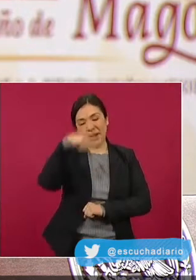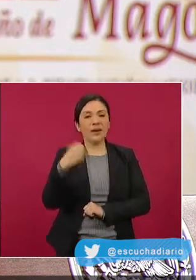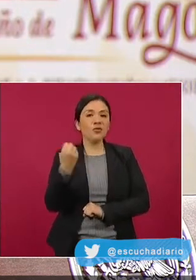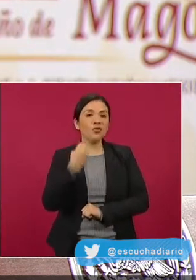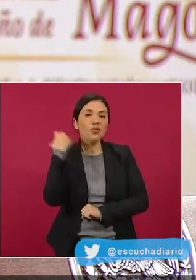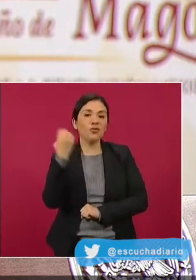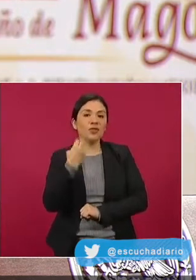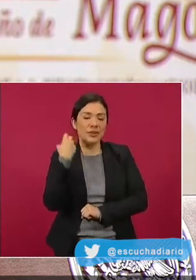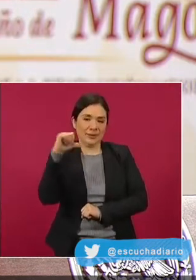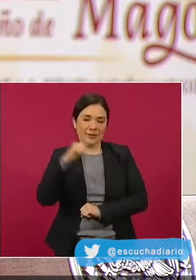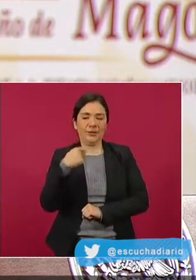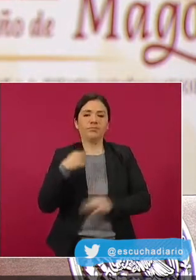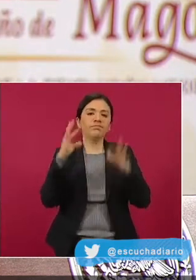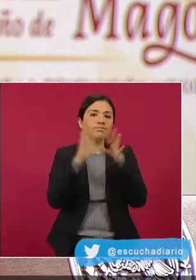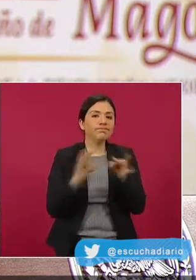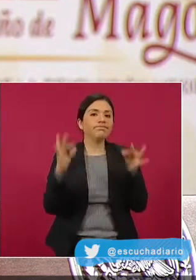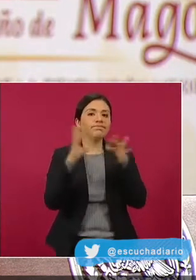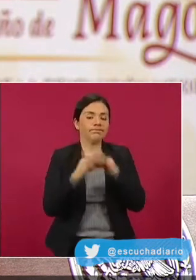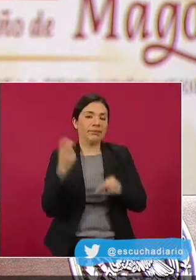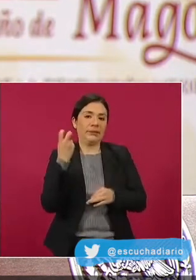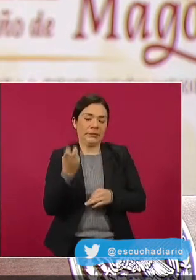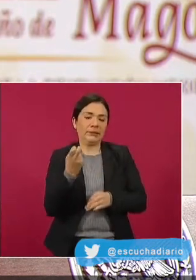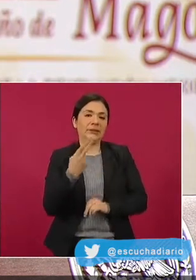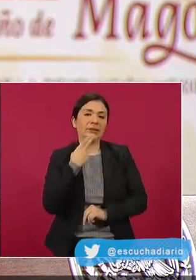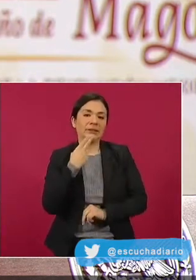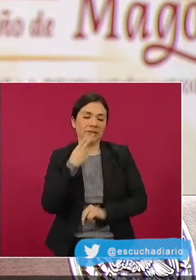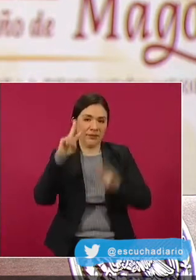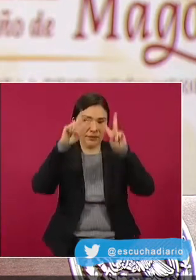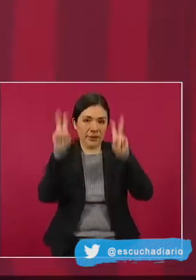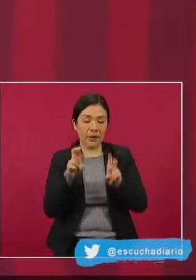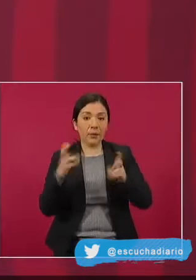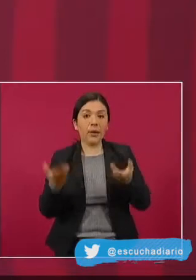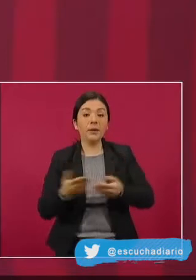cuya principal actividad era el robo de combustible.